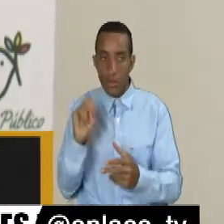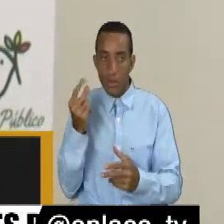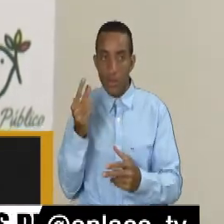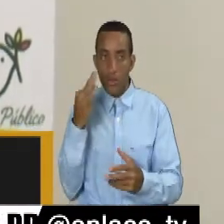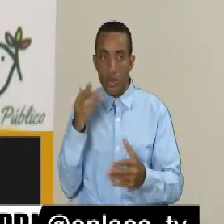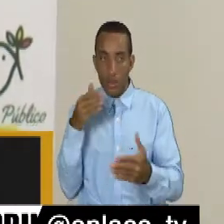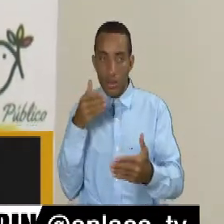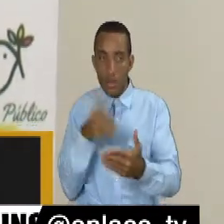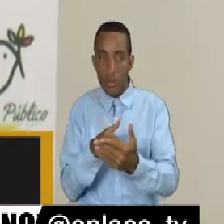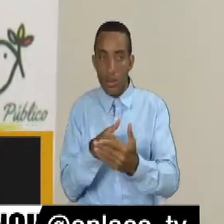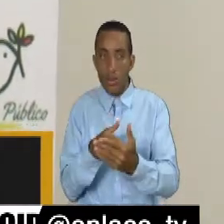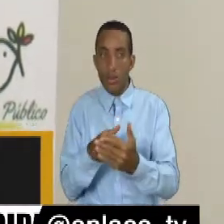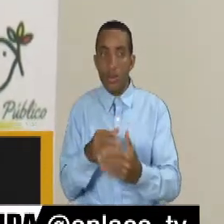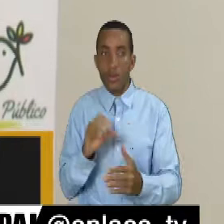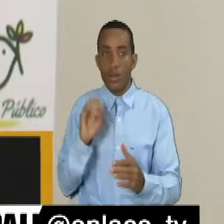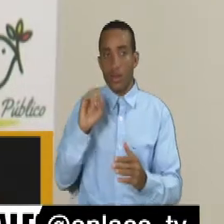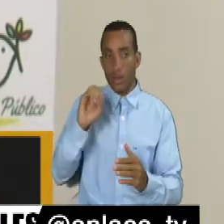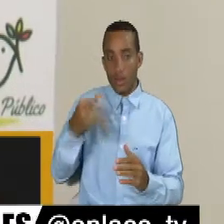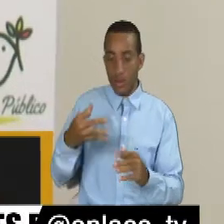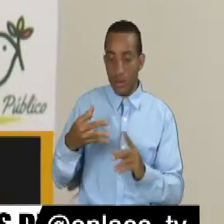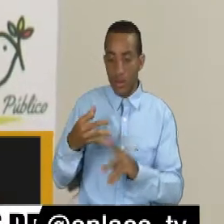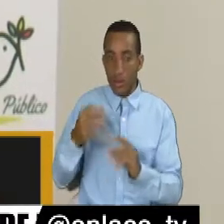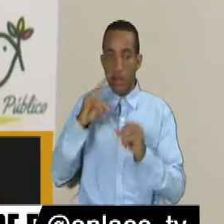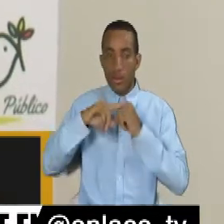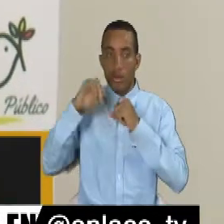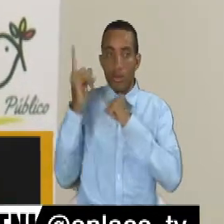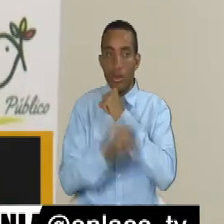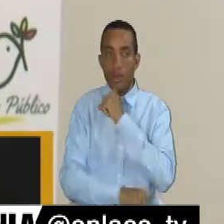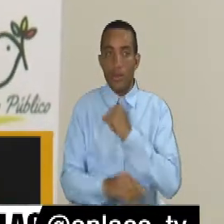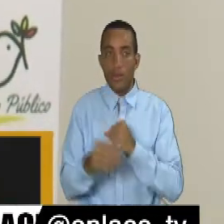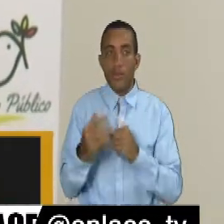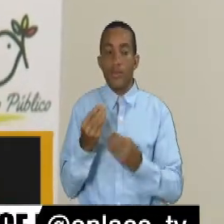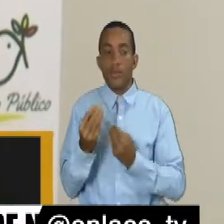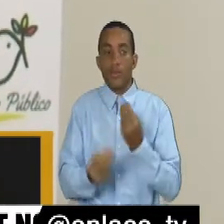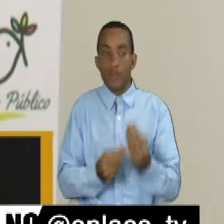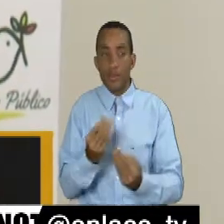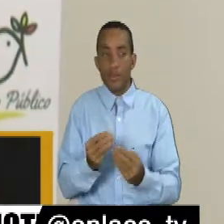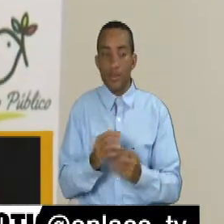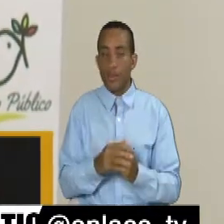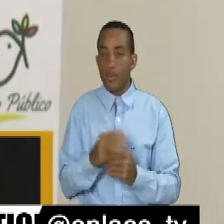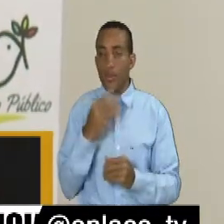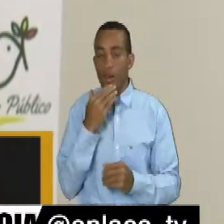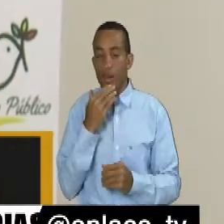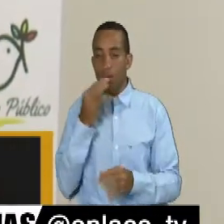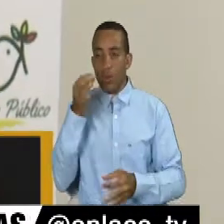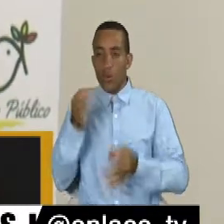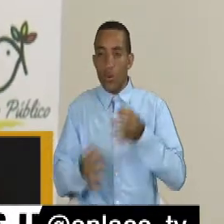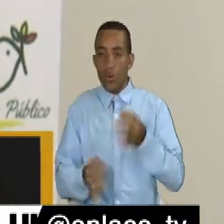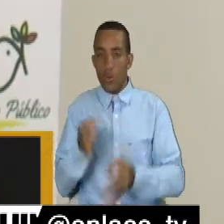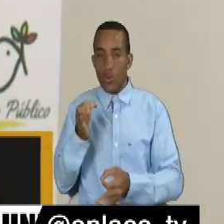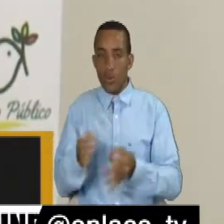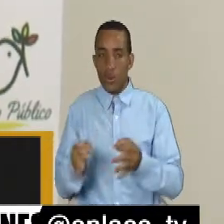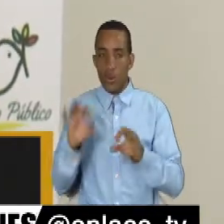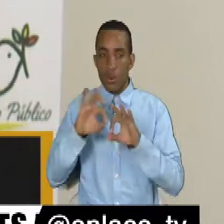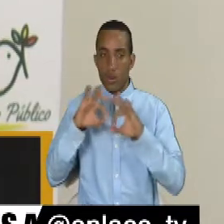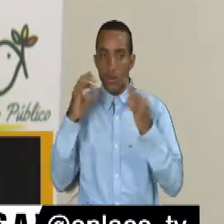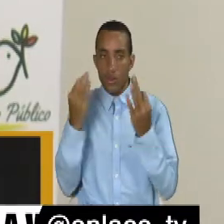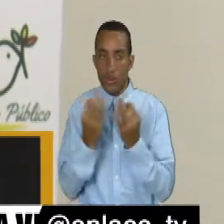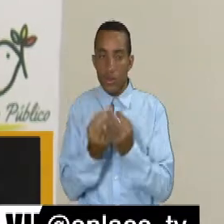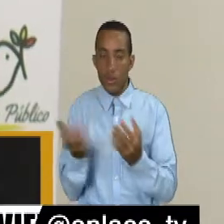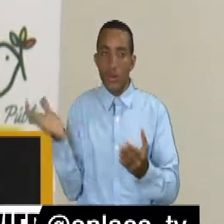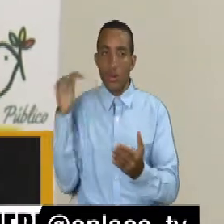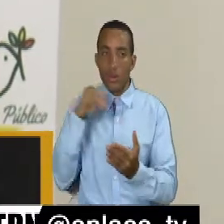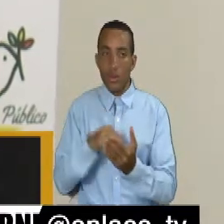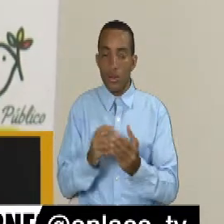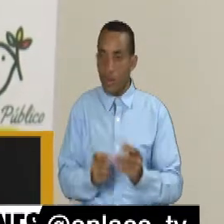el juez tercero penal de circuito. Entonces, lo que hace la juez de familia es sencillamente devolver el expediente a